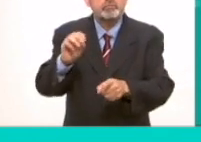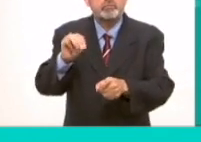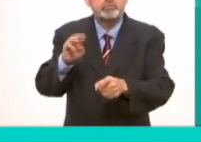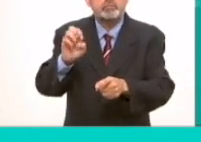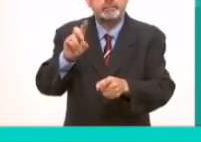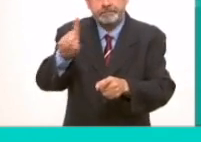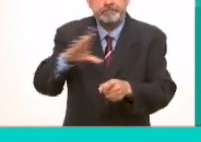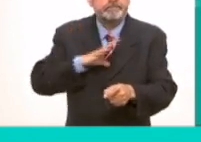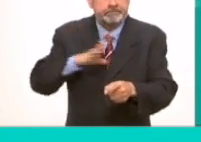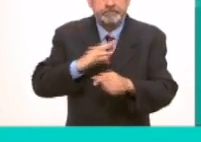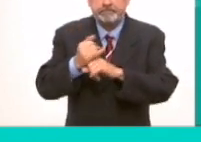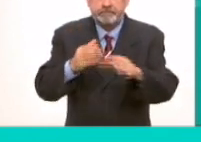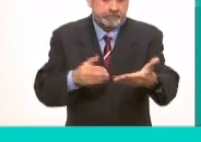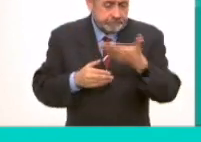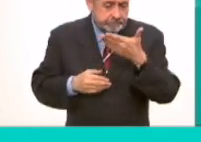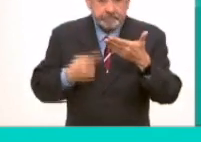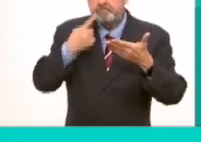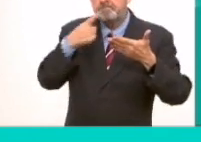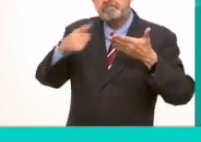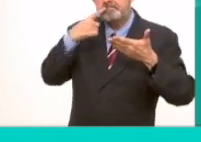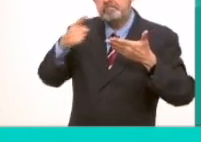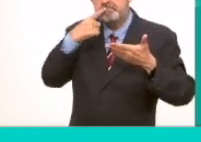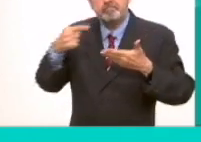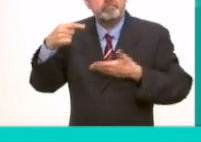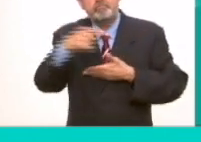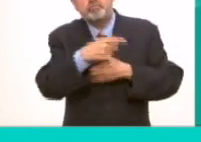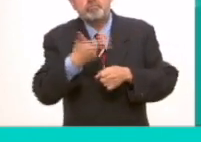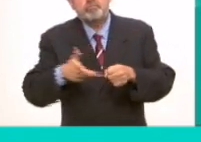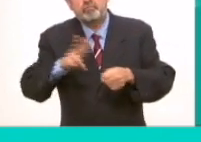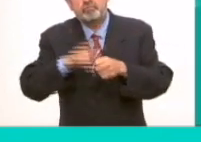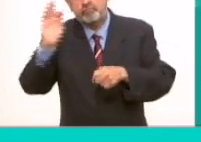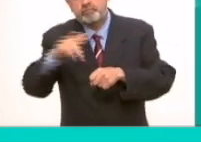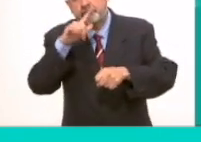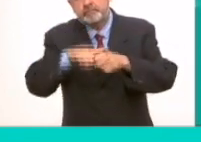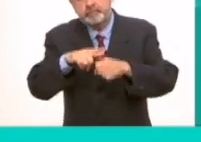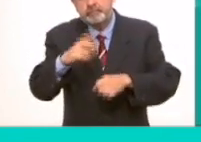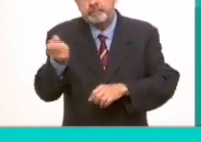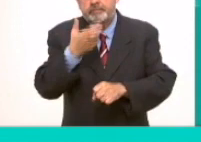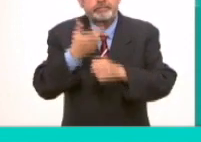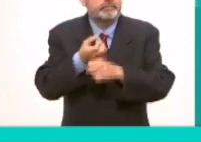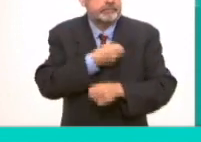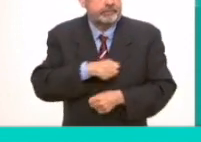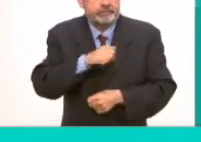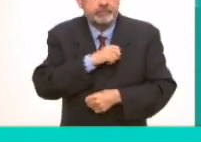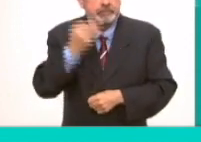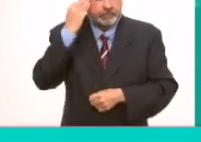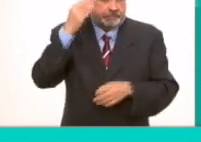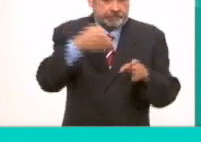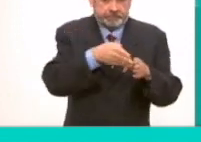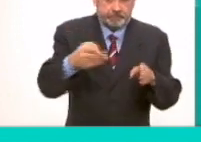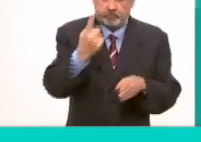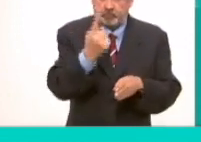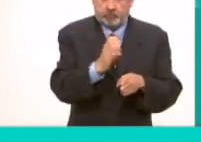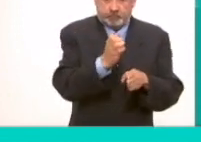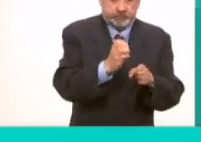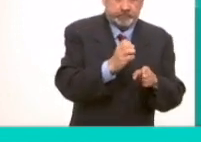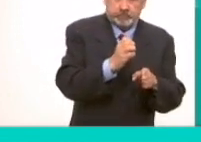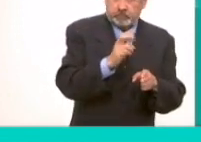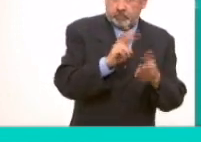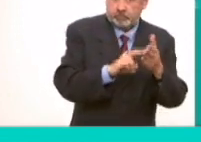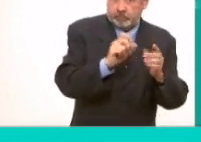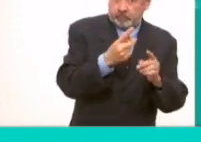da cuenta de quejas en contra de hospitales federales de la secretaria de salud para el periodo del 1 de enero de